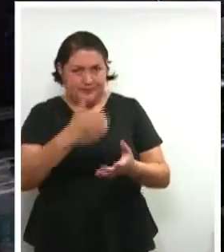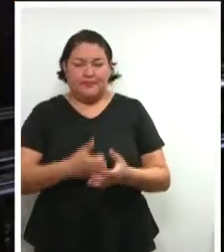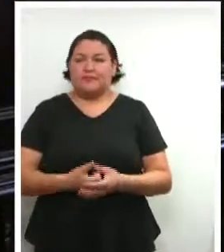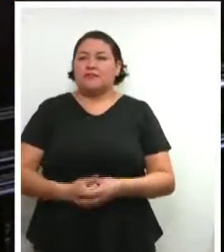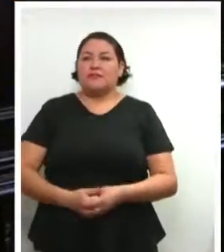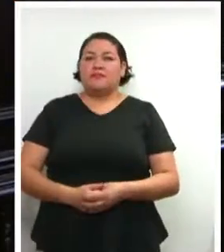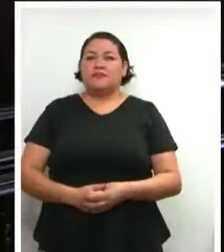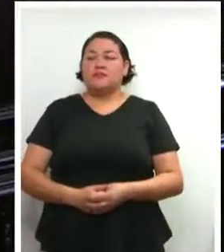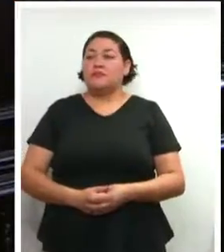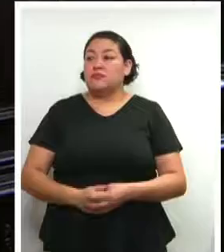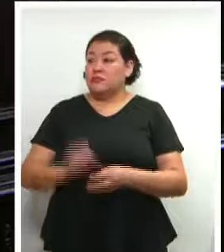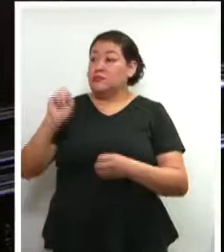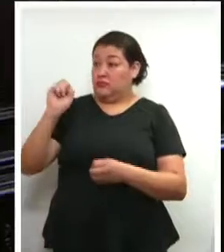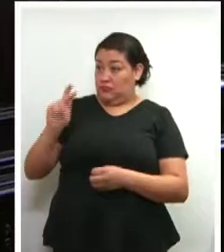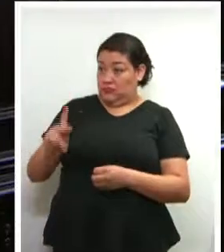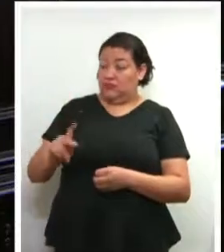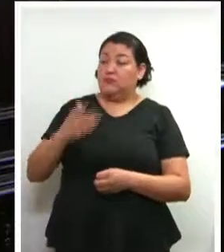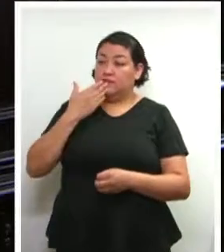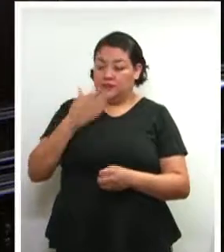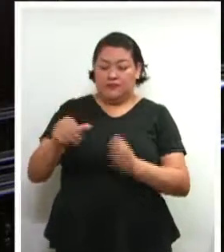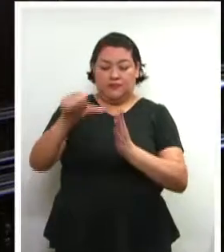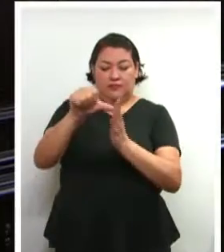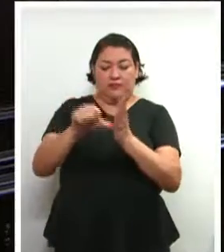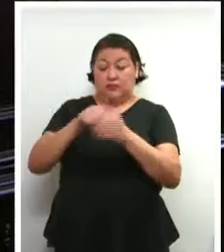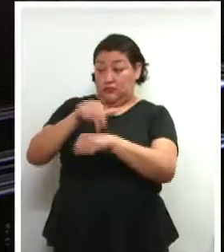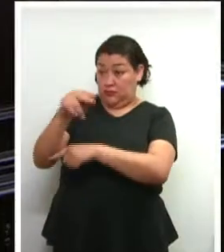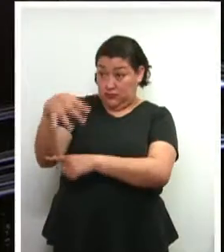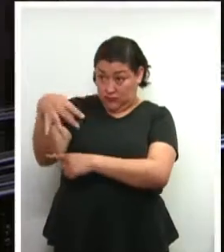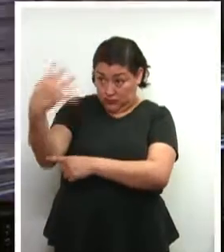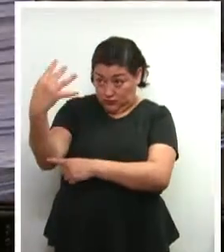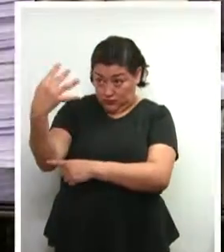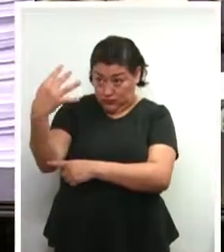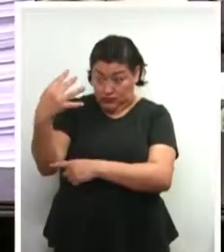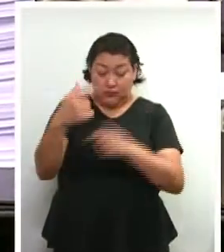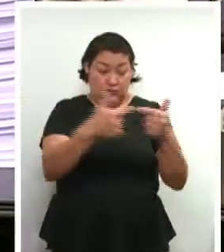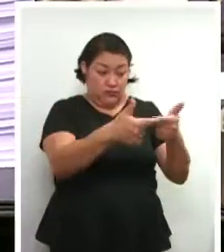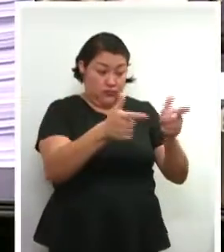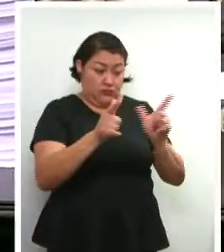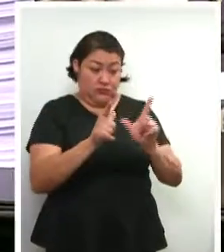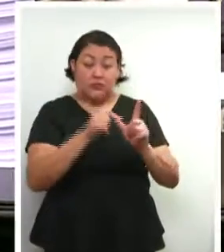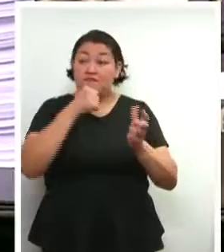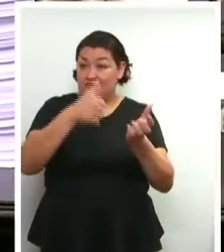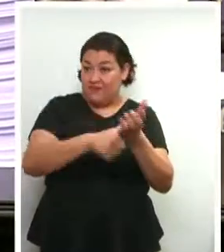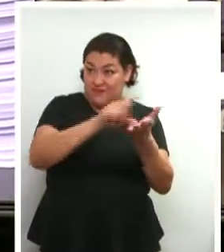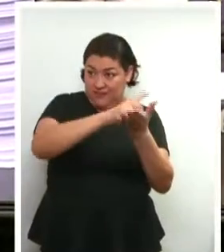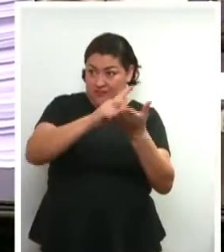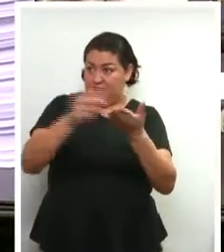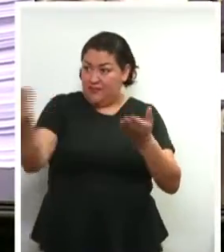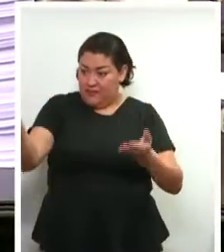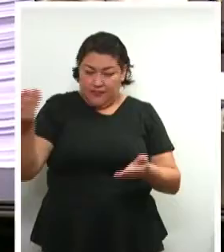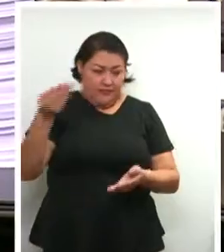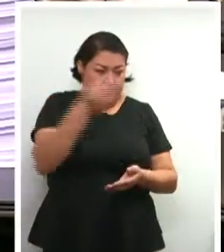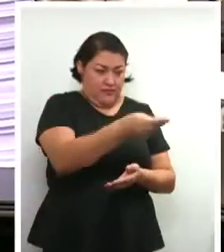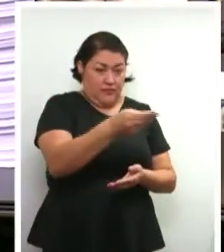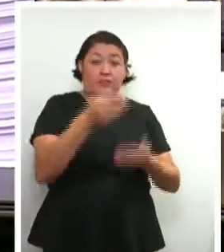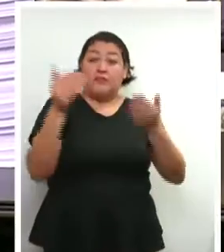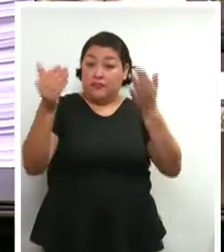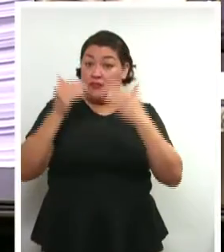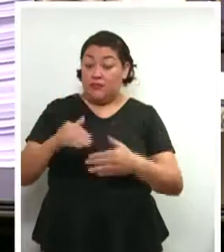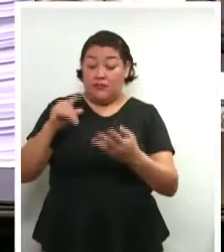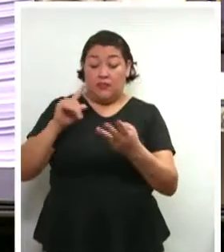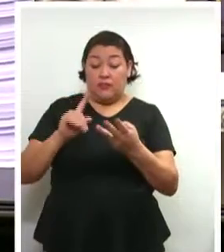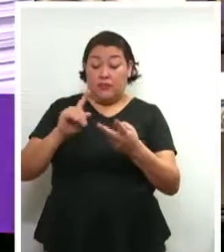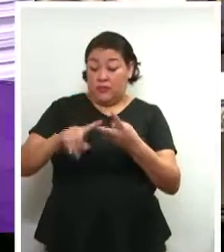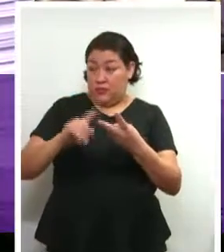La iniciativa que reforma y adiciona el artículo 14 se turna a la Comisión de Carta de Derechos, y la iniciativa que adiciona los